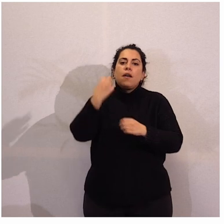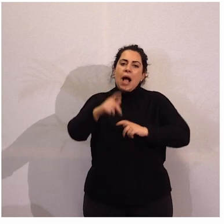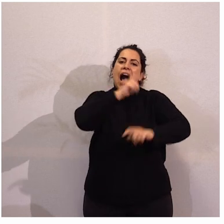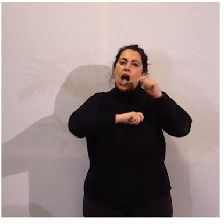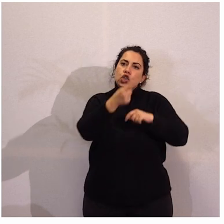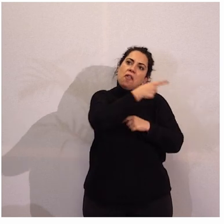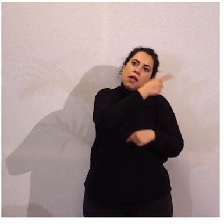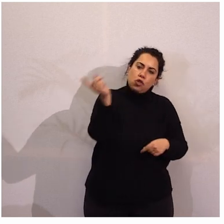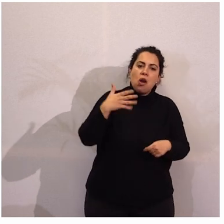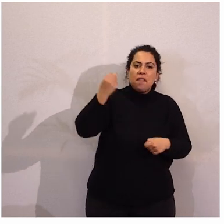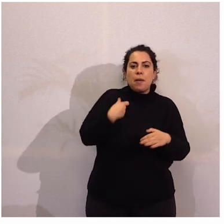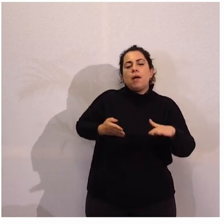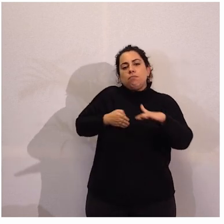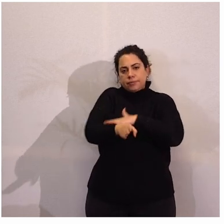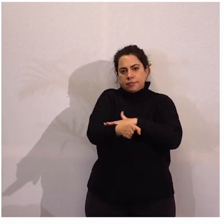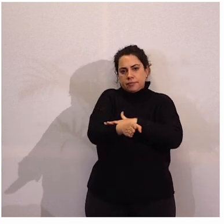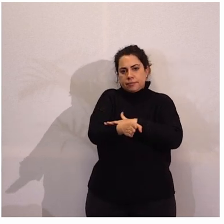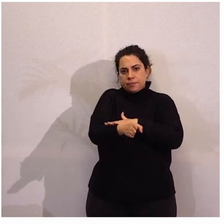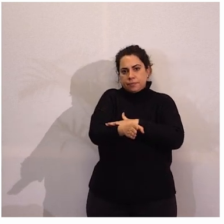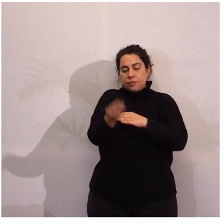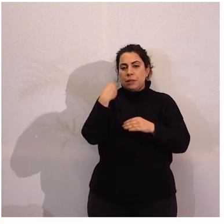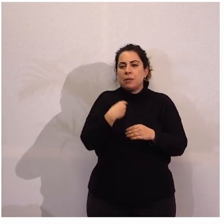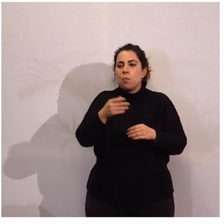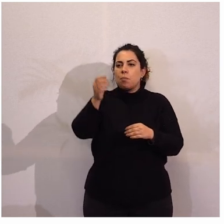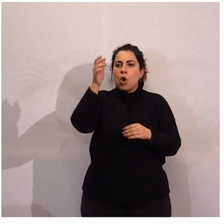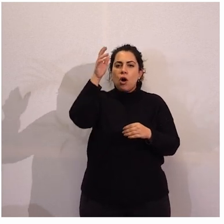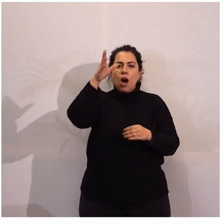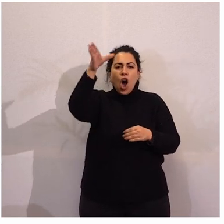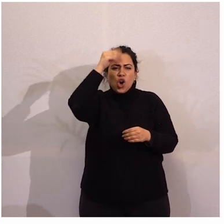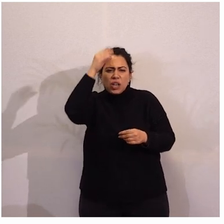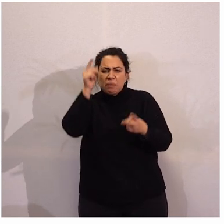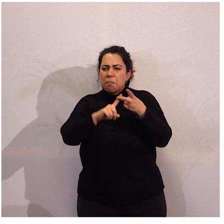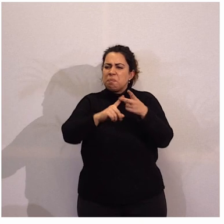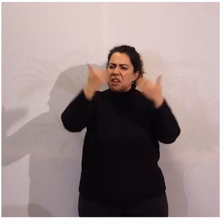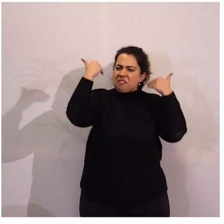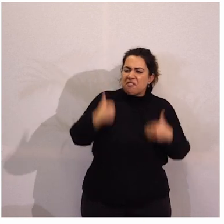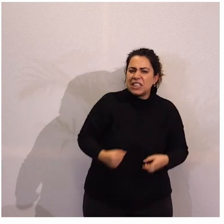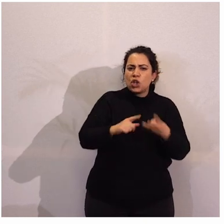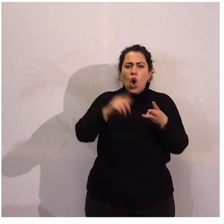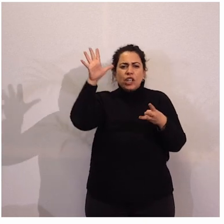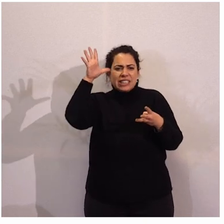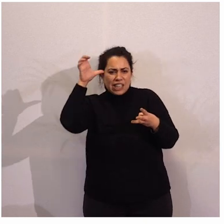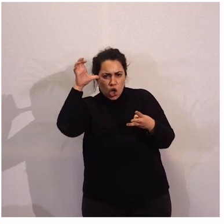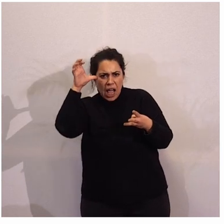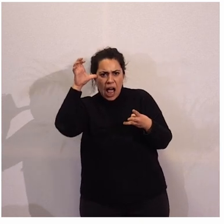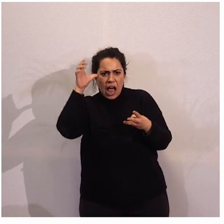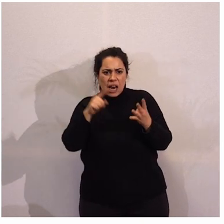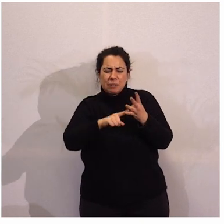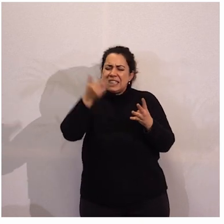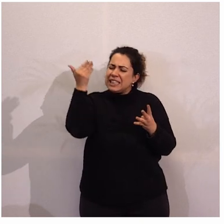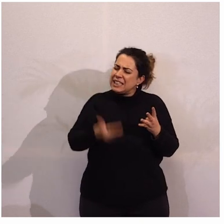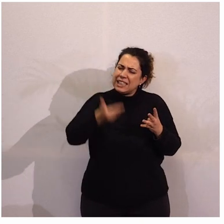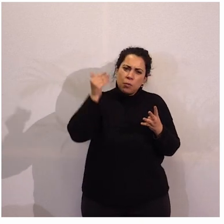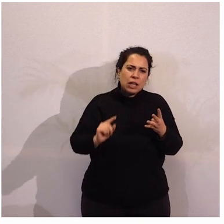tienen que hacer accesibles. Cognitiva, física, sensorial y, sobre